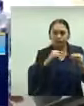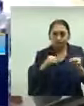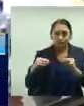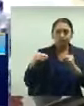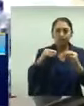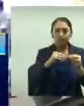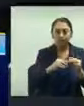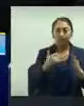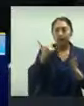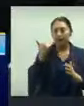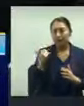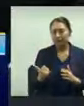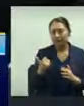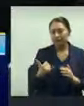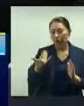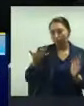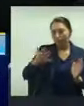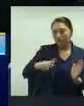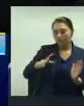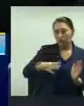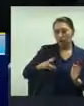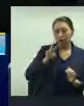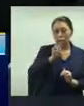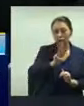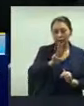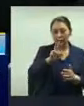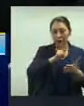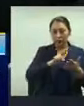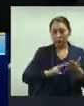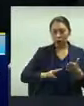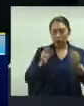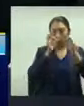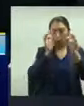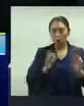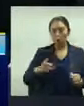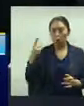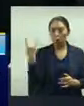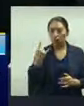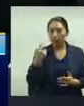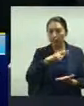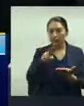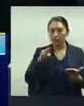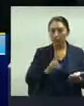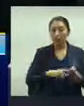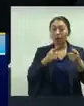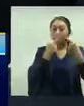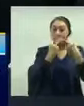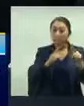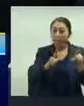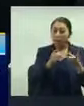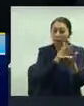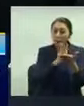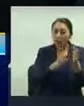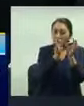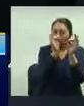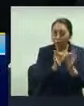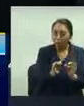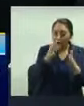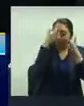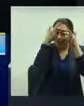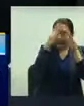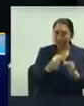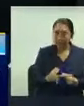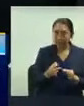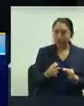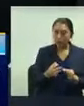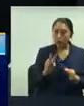ya sea que salga por 3 lecturas o de urgencia nacional, pero de alguna manera decidimos